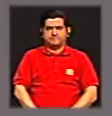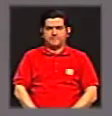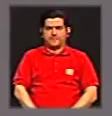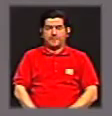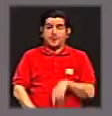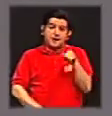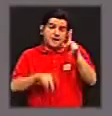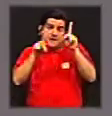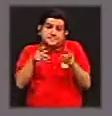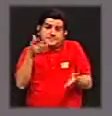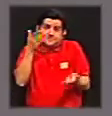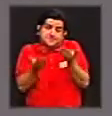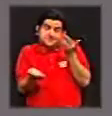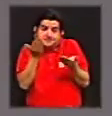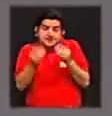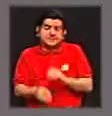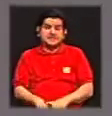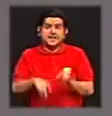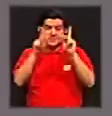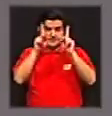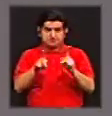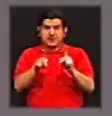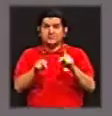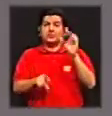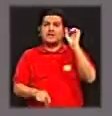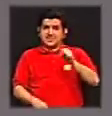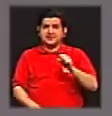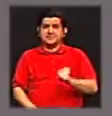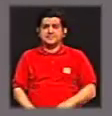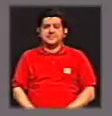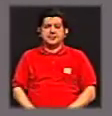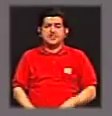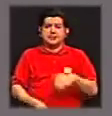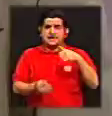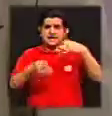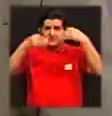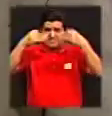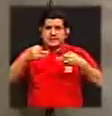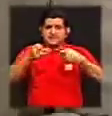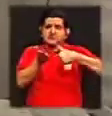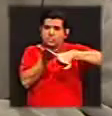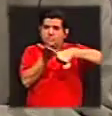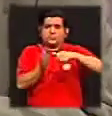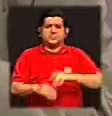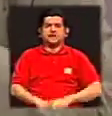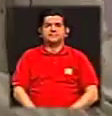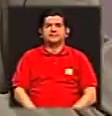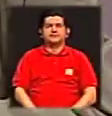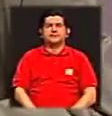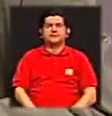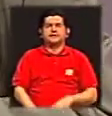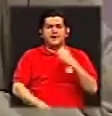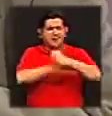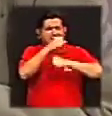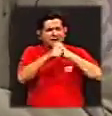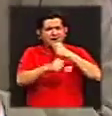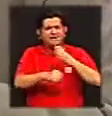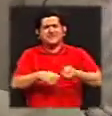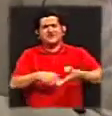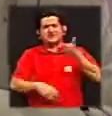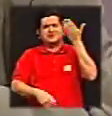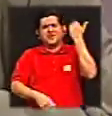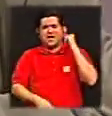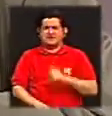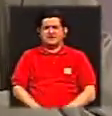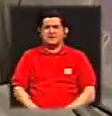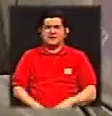estas personas probablemente son los que van a decidir la elección. Es interesante porque hace décadas atrás, cuando se